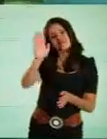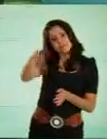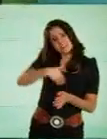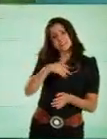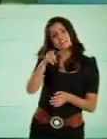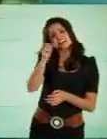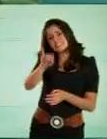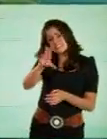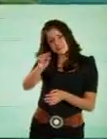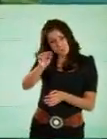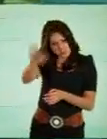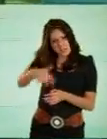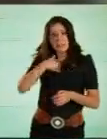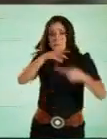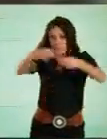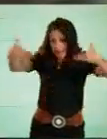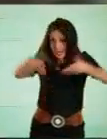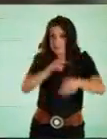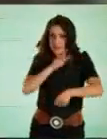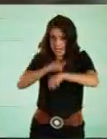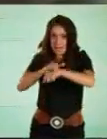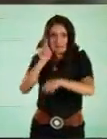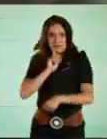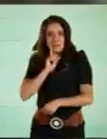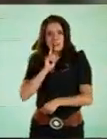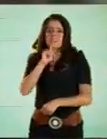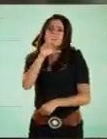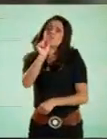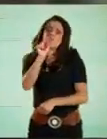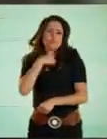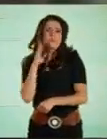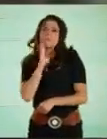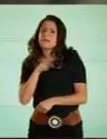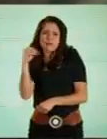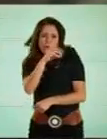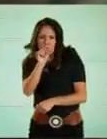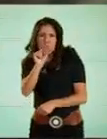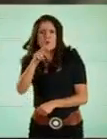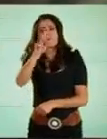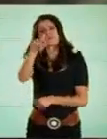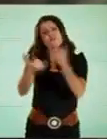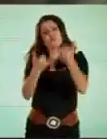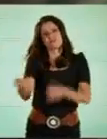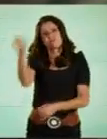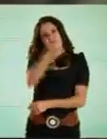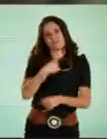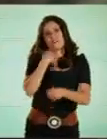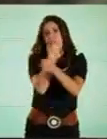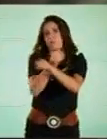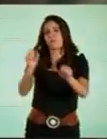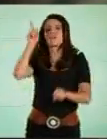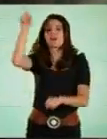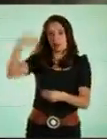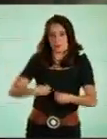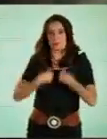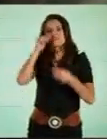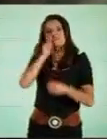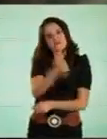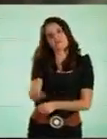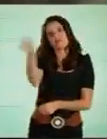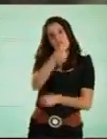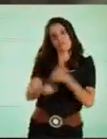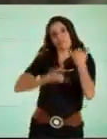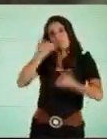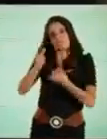Anda, no seas así. Te presento a mis amigas. No, no es mala onda. Ese juego me aburre. Donde yo vivo siempre lo